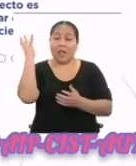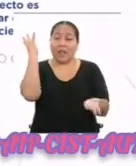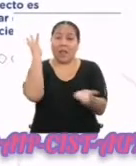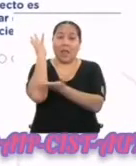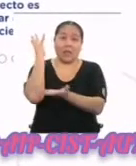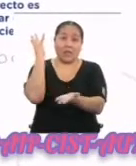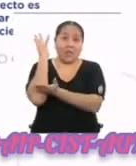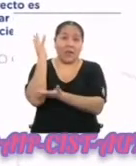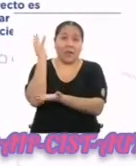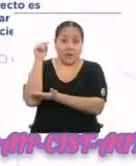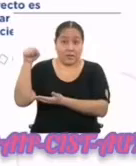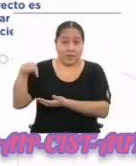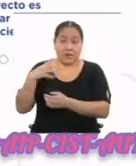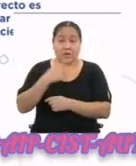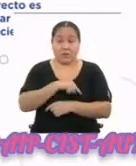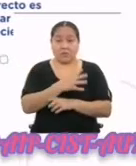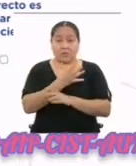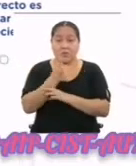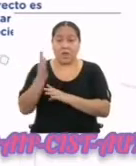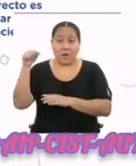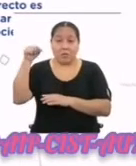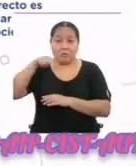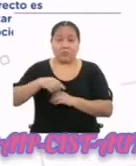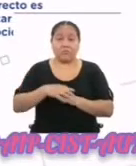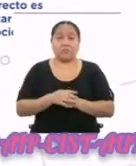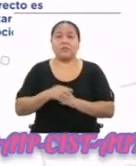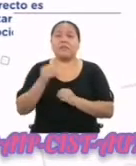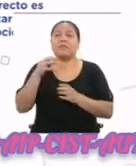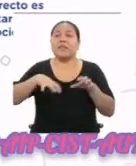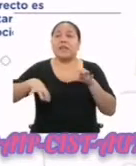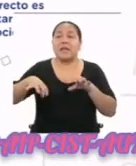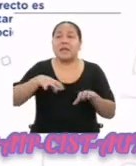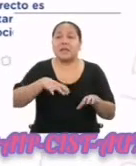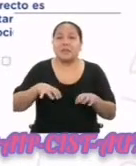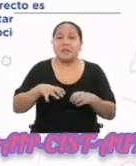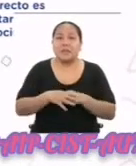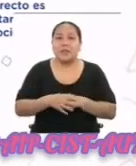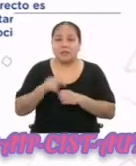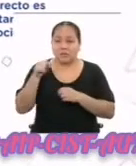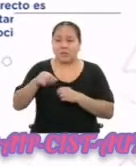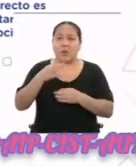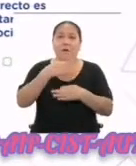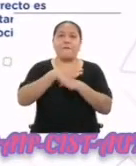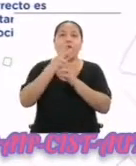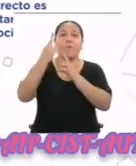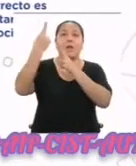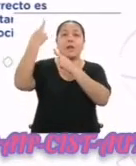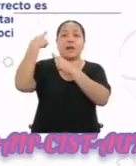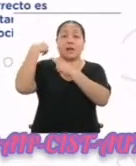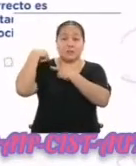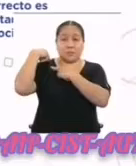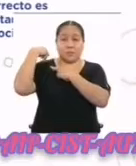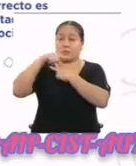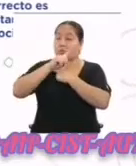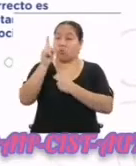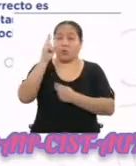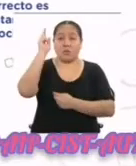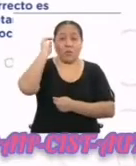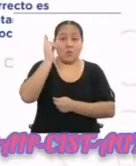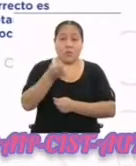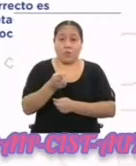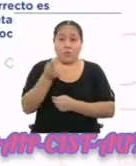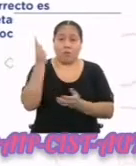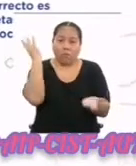de nuestros bosques se debe hacer de una manera responsable. Está prohibido